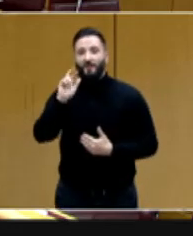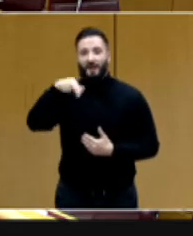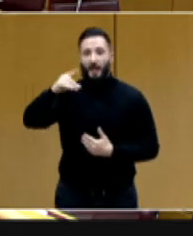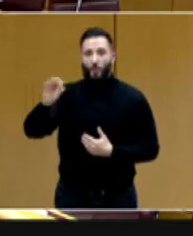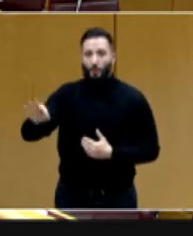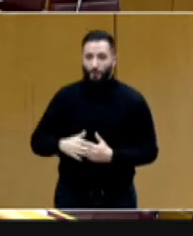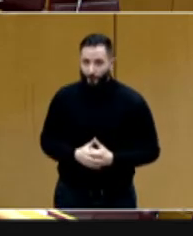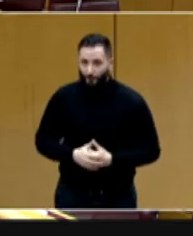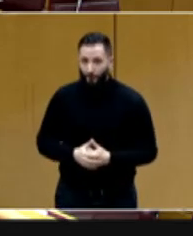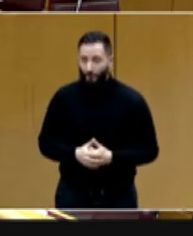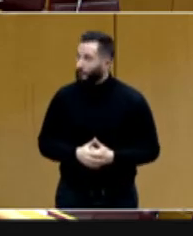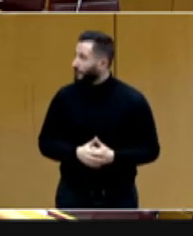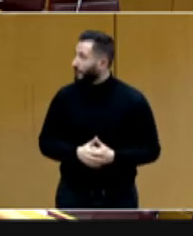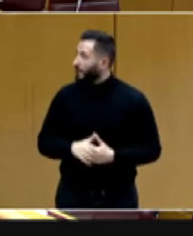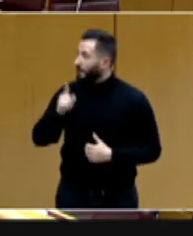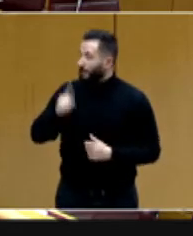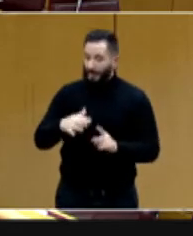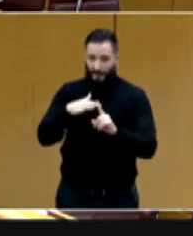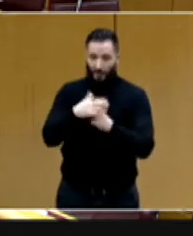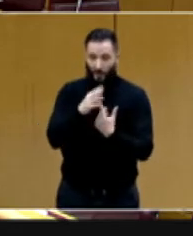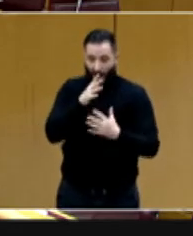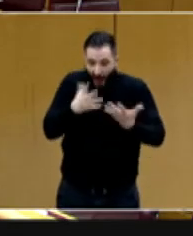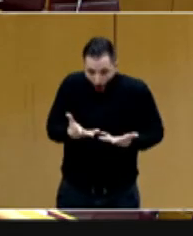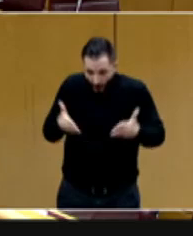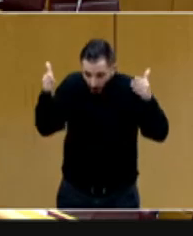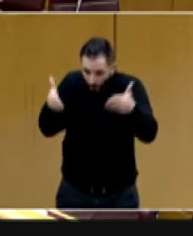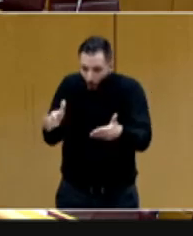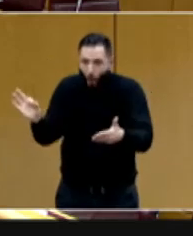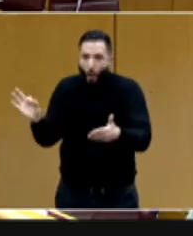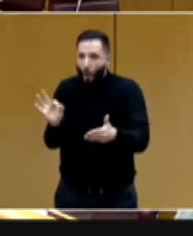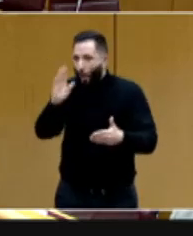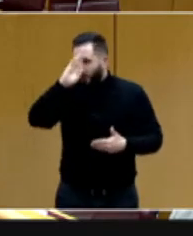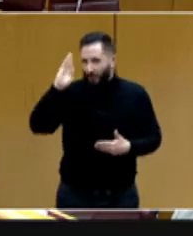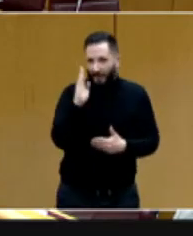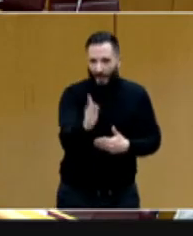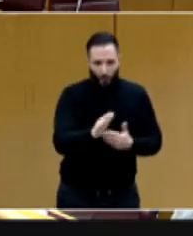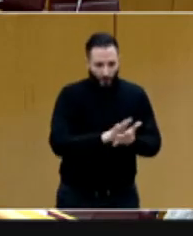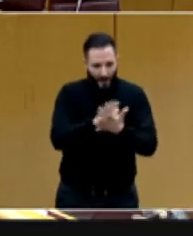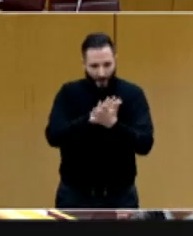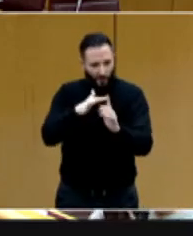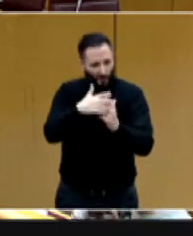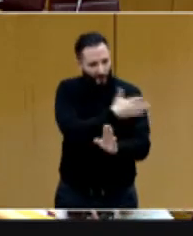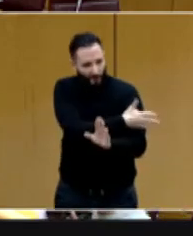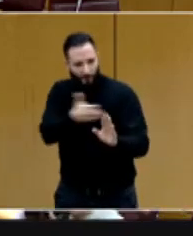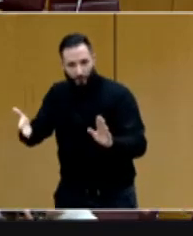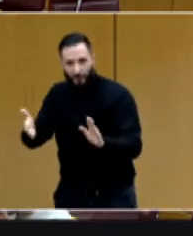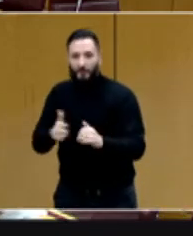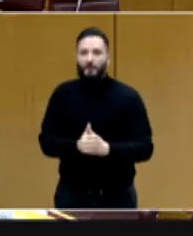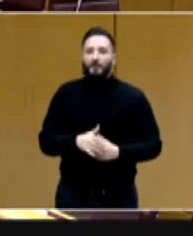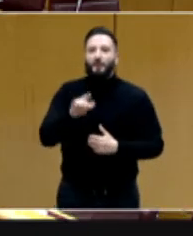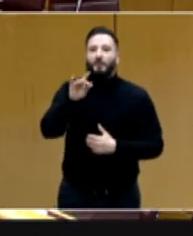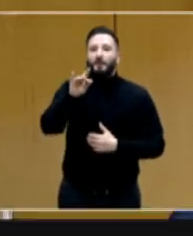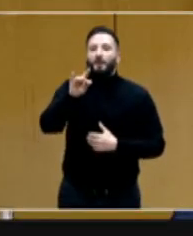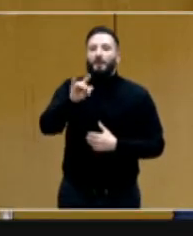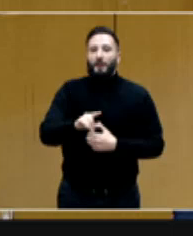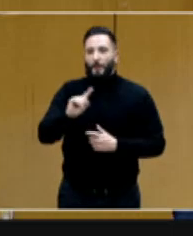estamos en este momento o voy directamente a las tres preguntas Cómo usted quiera Bueno le voy a contar un momento la situación en la que estamos primero decir